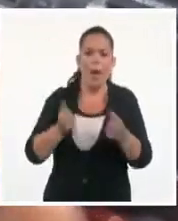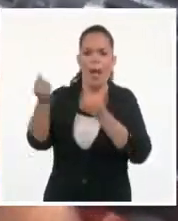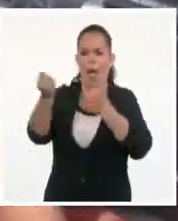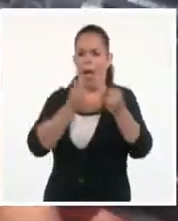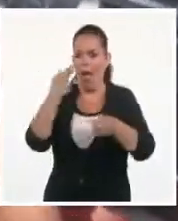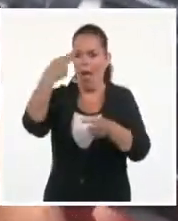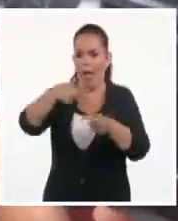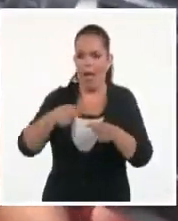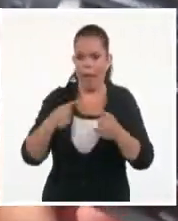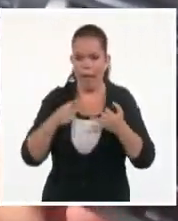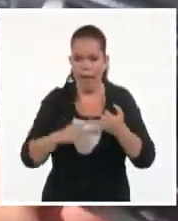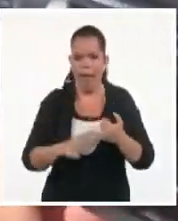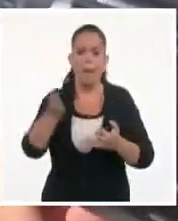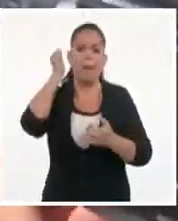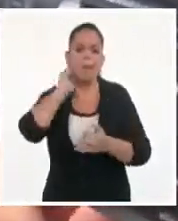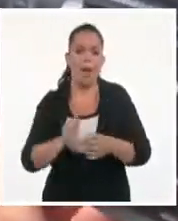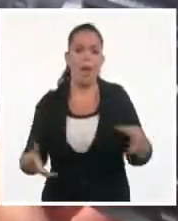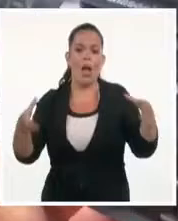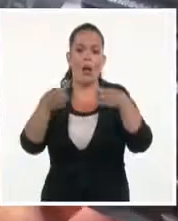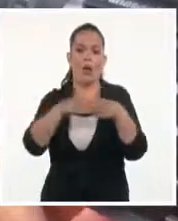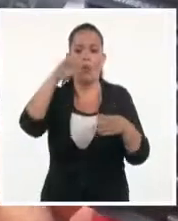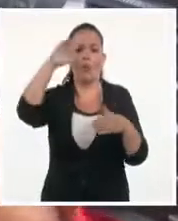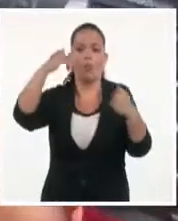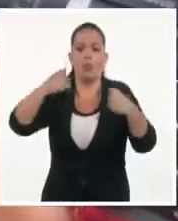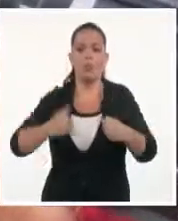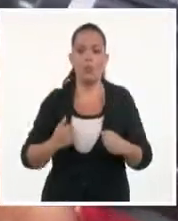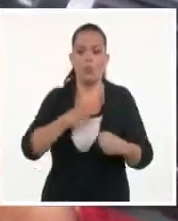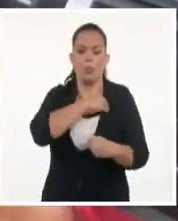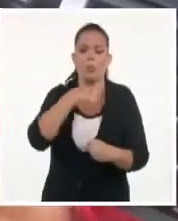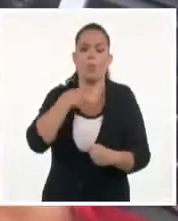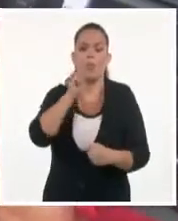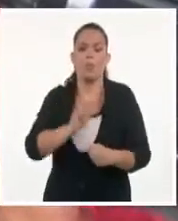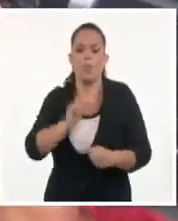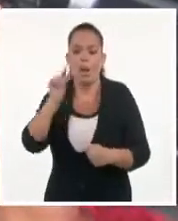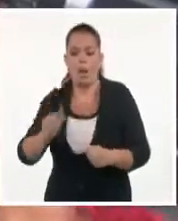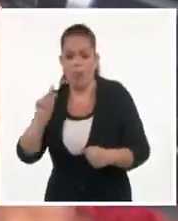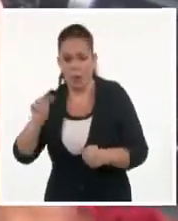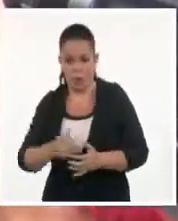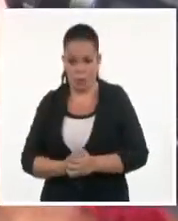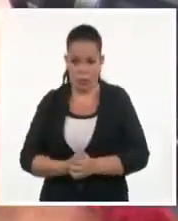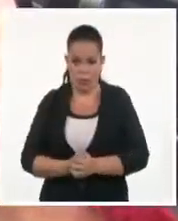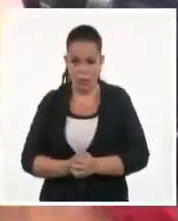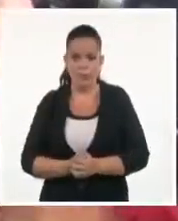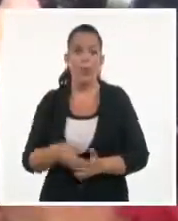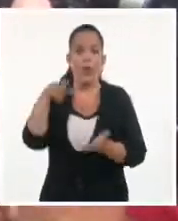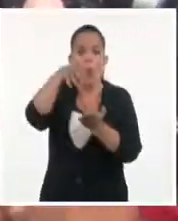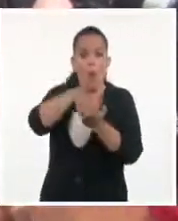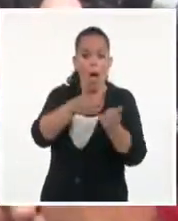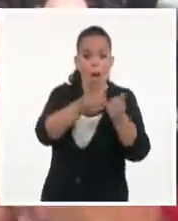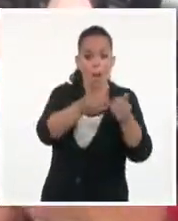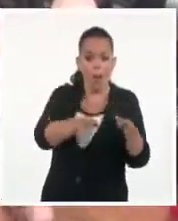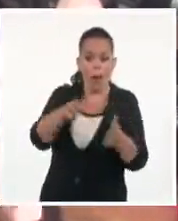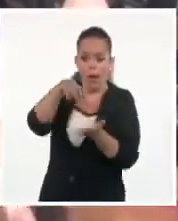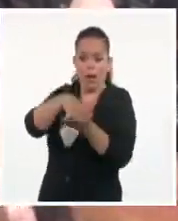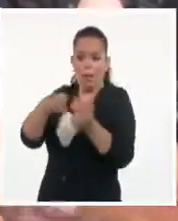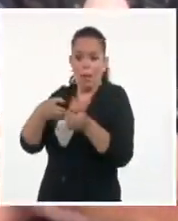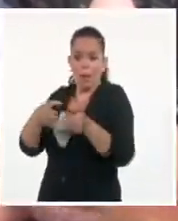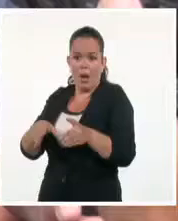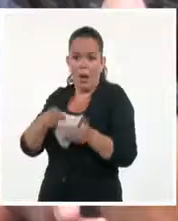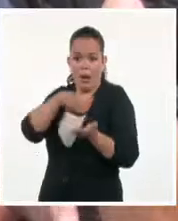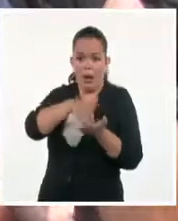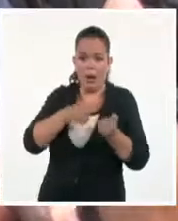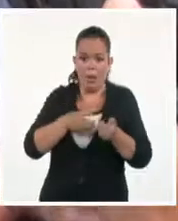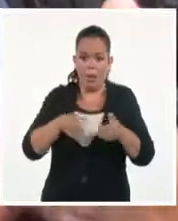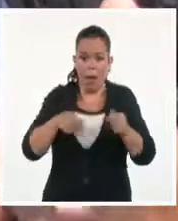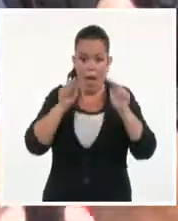chocando contra todas estas limitaciones que tenemos. Mientras más centros tenemos abiertos, tratamos de proteger eléctricamente para que en esos centros